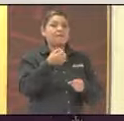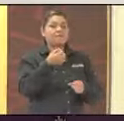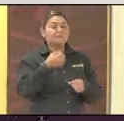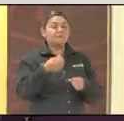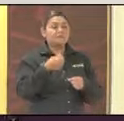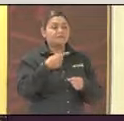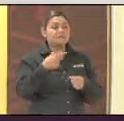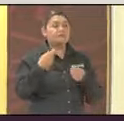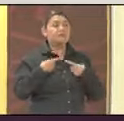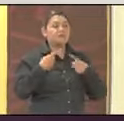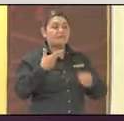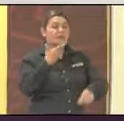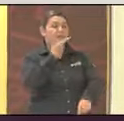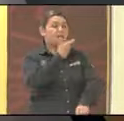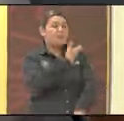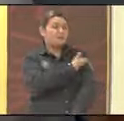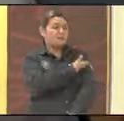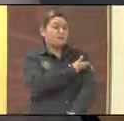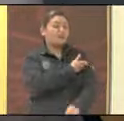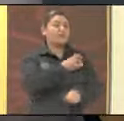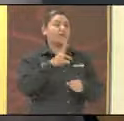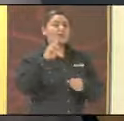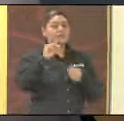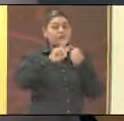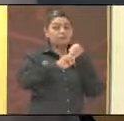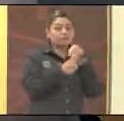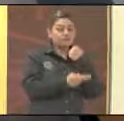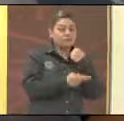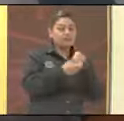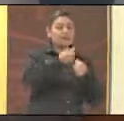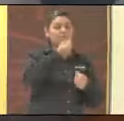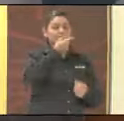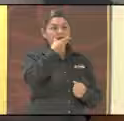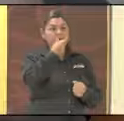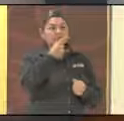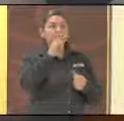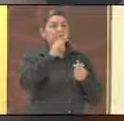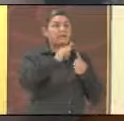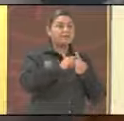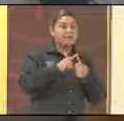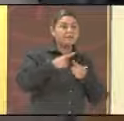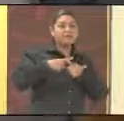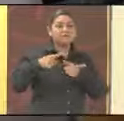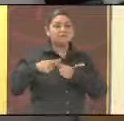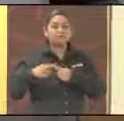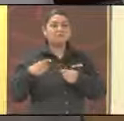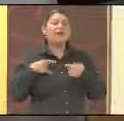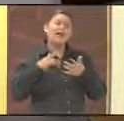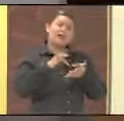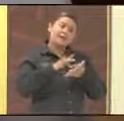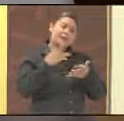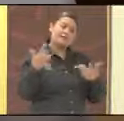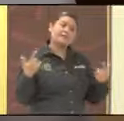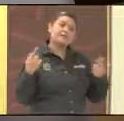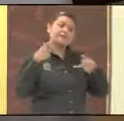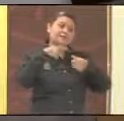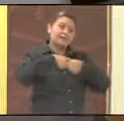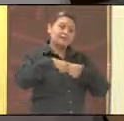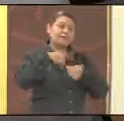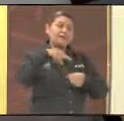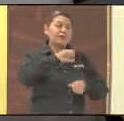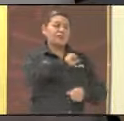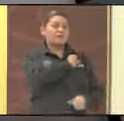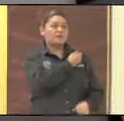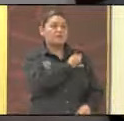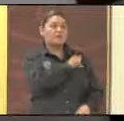de inyecciones anticonceptivas, pastillas y condones. Agradezco la alianza estratégica con la